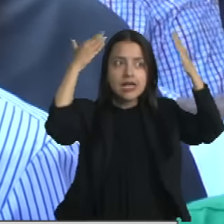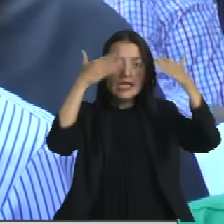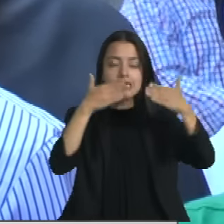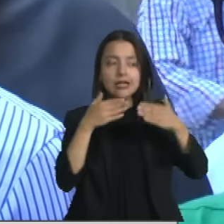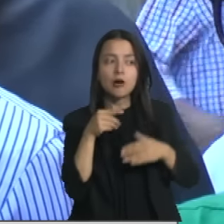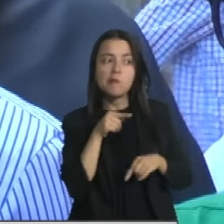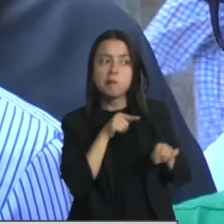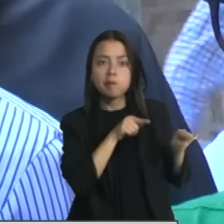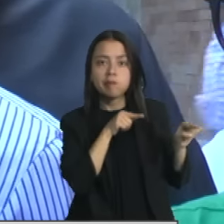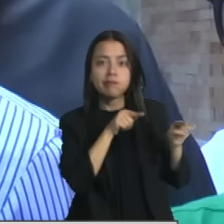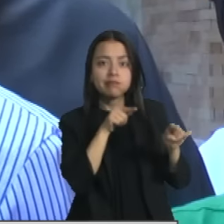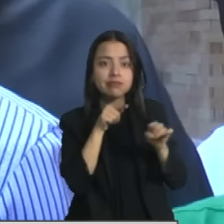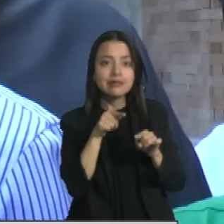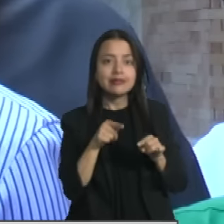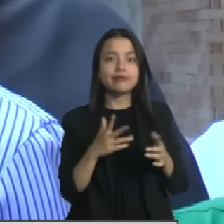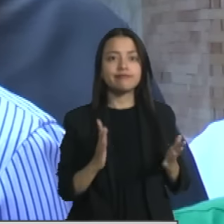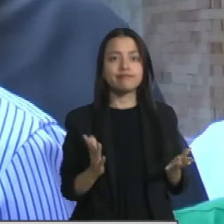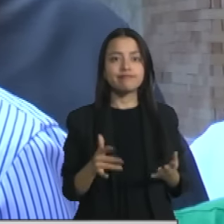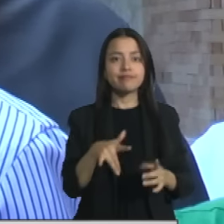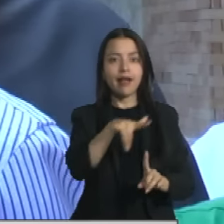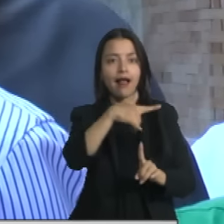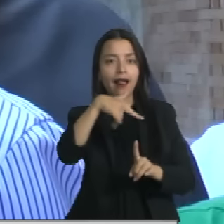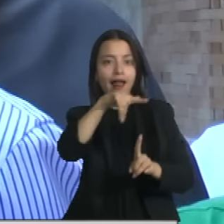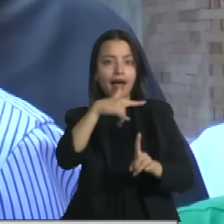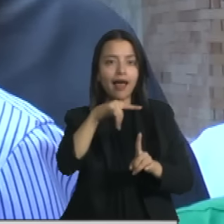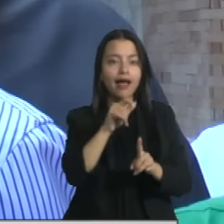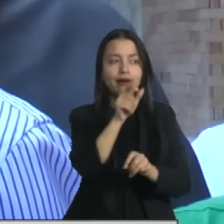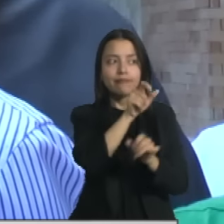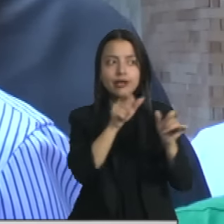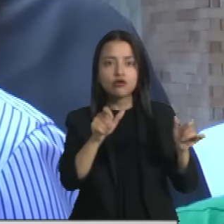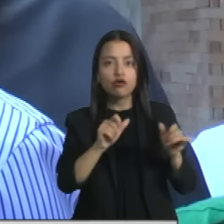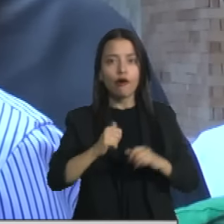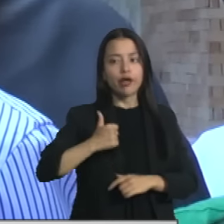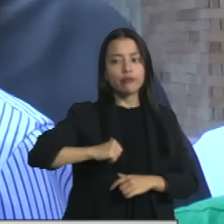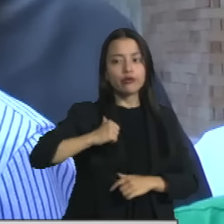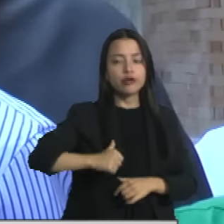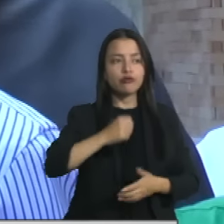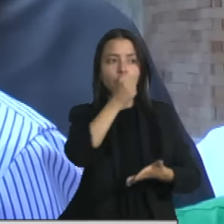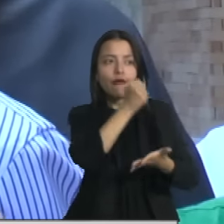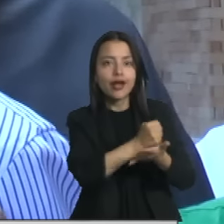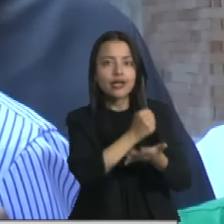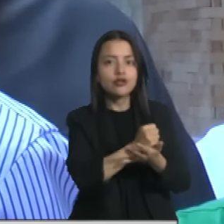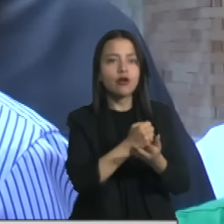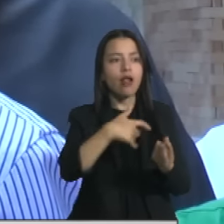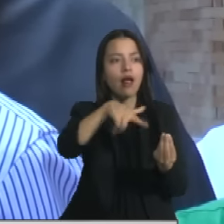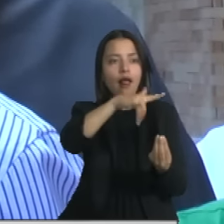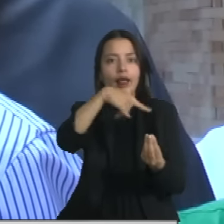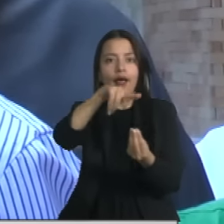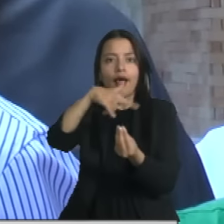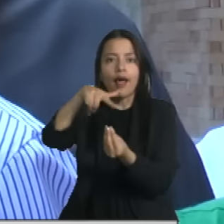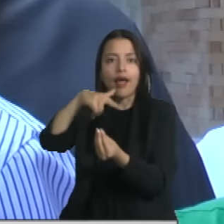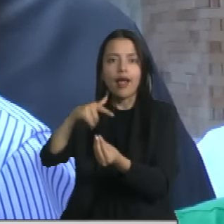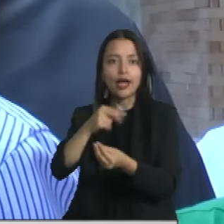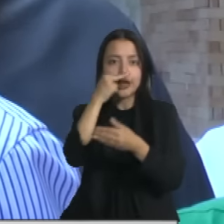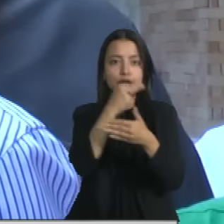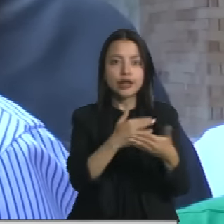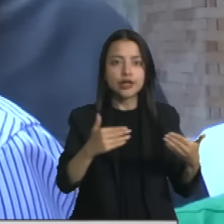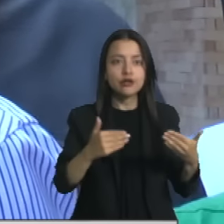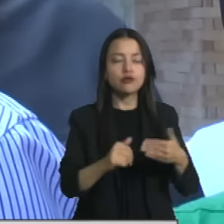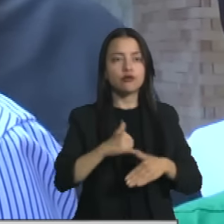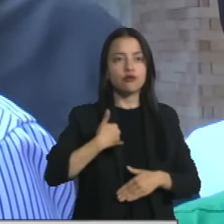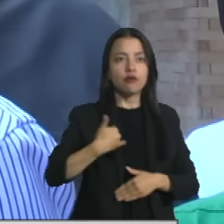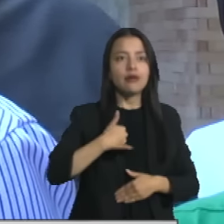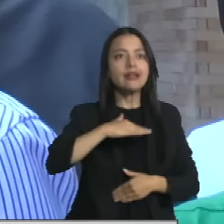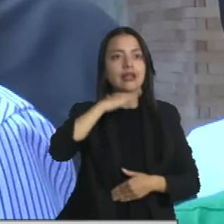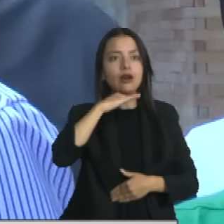presuntamente delitos de proxenetismo, es decir, contra la población de especial atención como son nuestros niños, niñas,